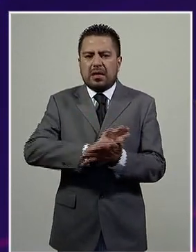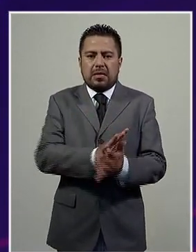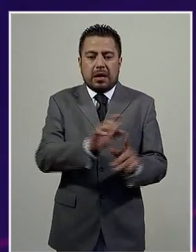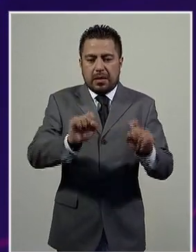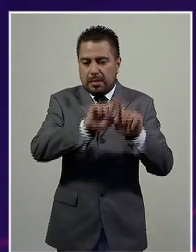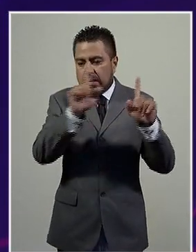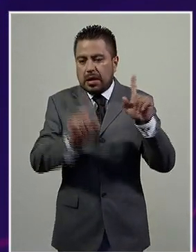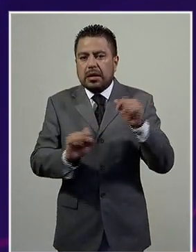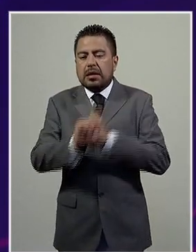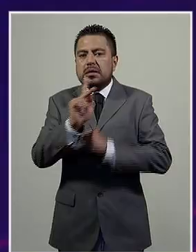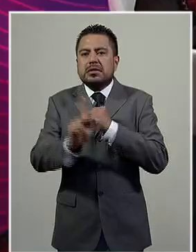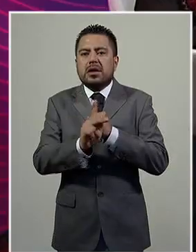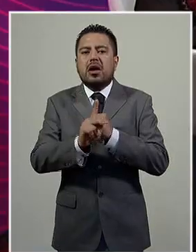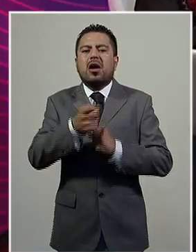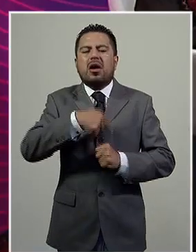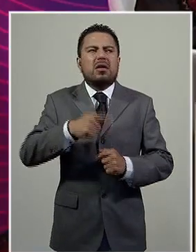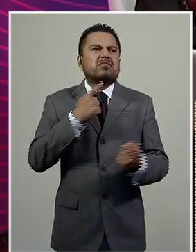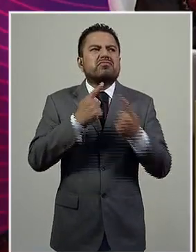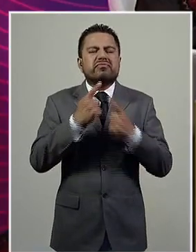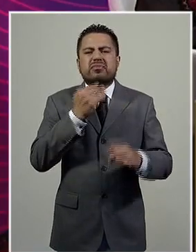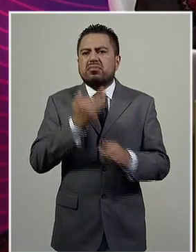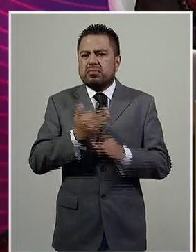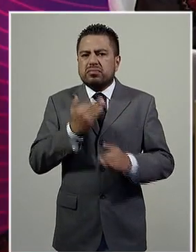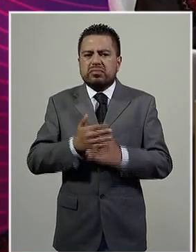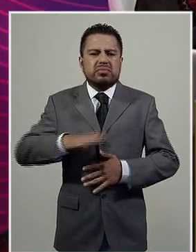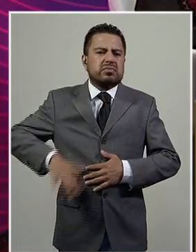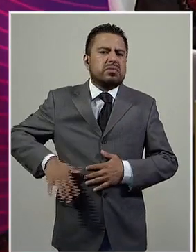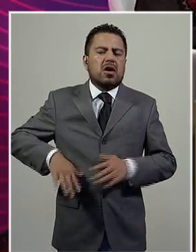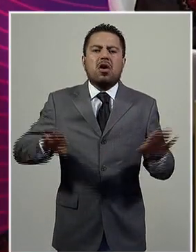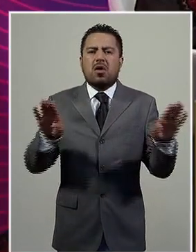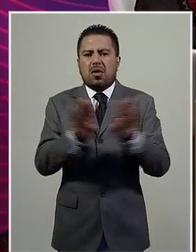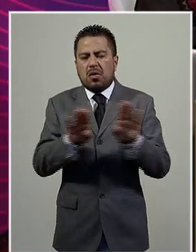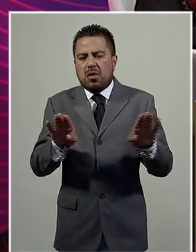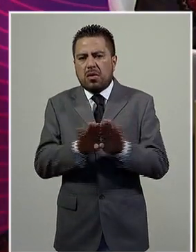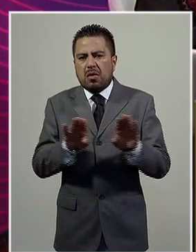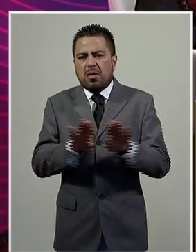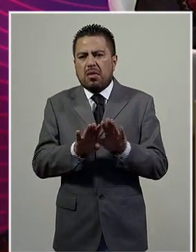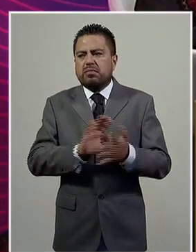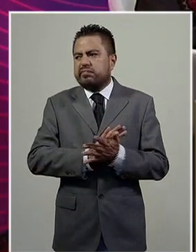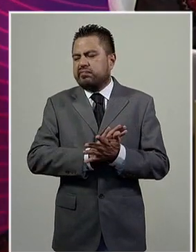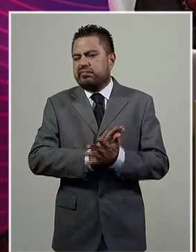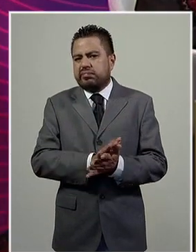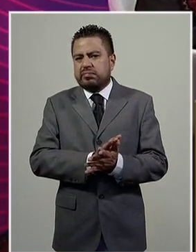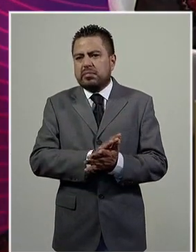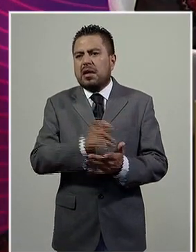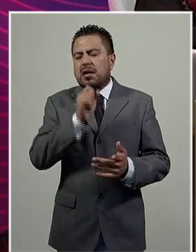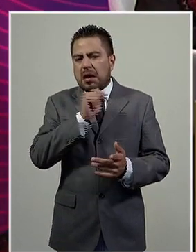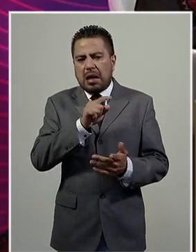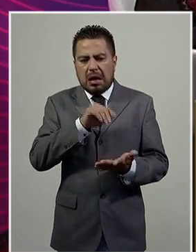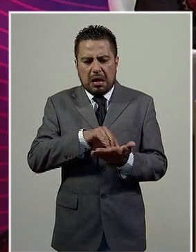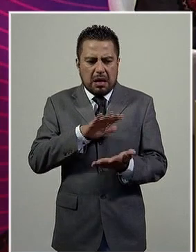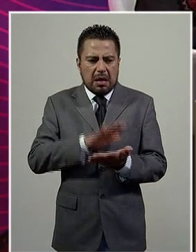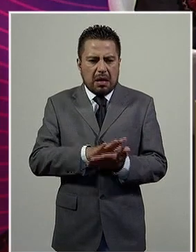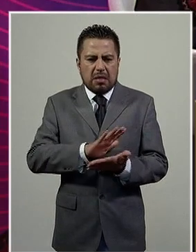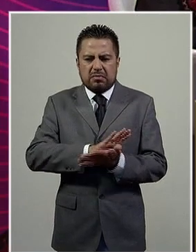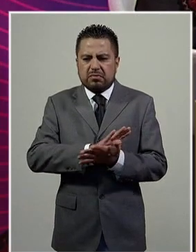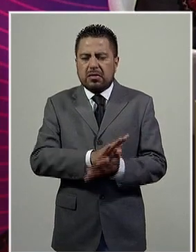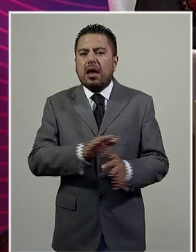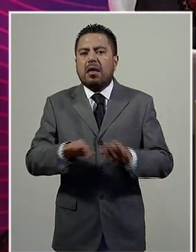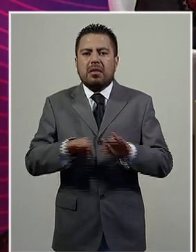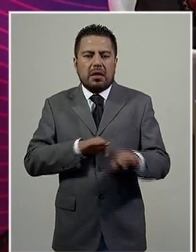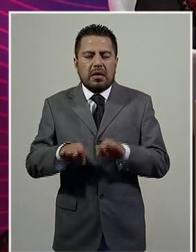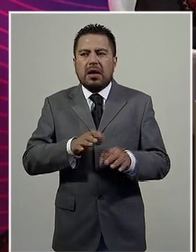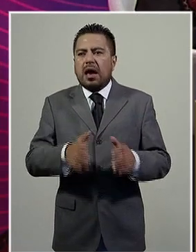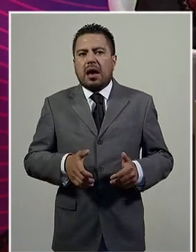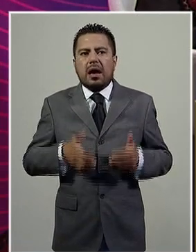nuestro país. Y estábamos comentando de cómo discriminamos, tenemos prácticas discriminatorias en el trabajo,